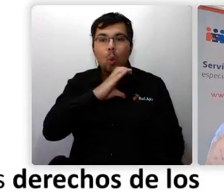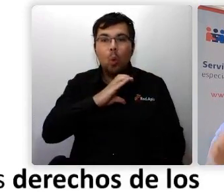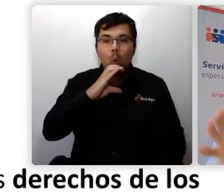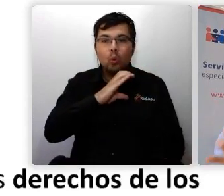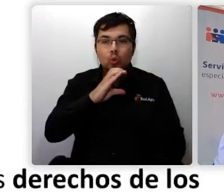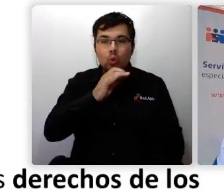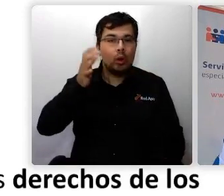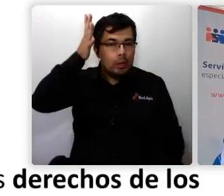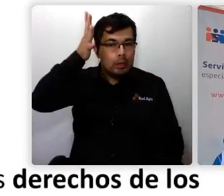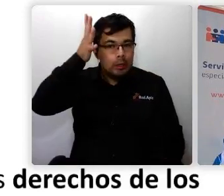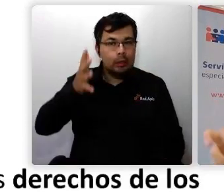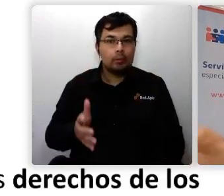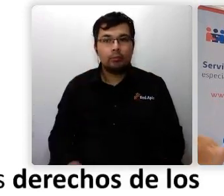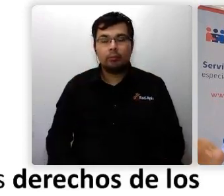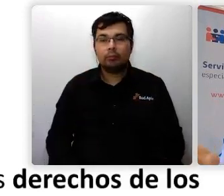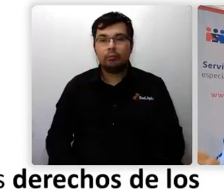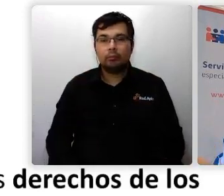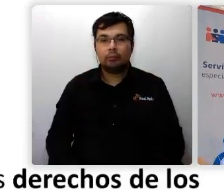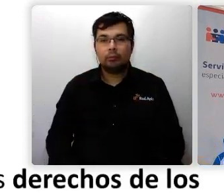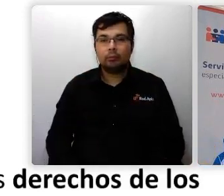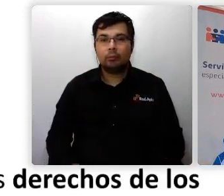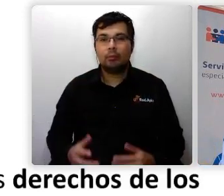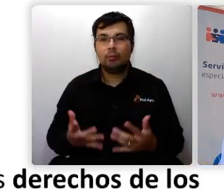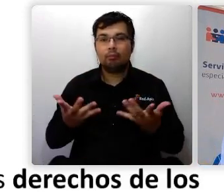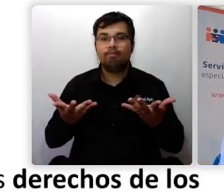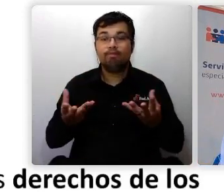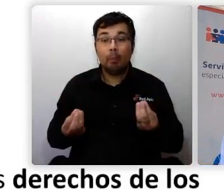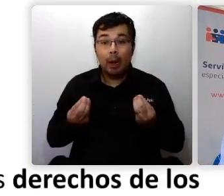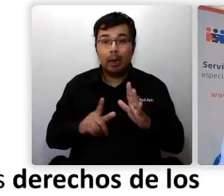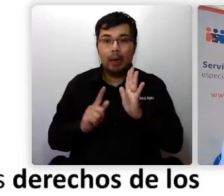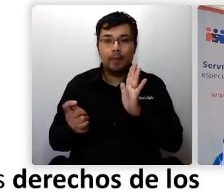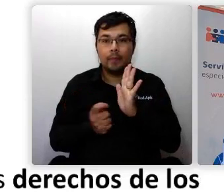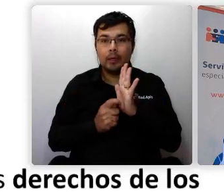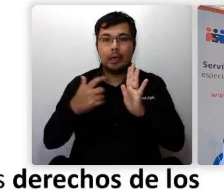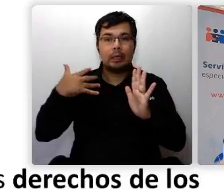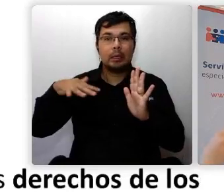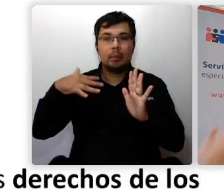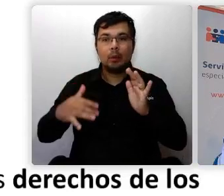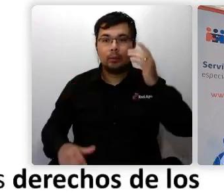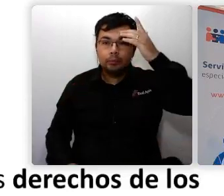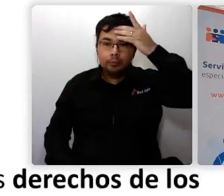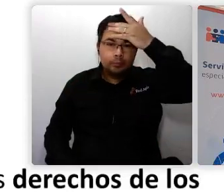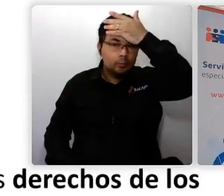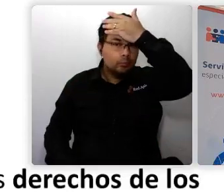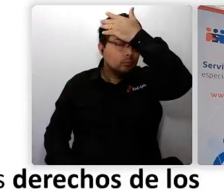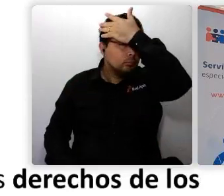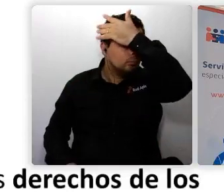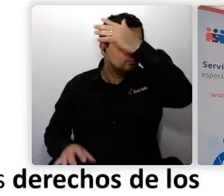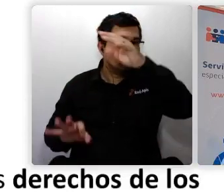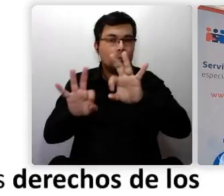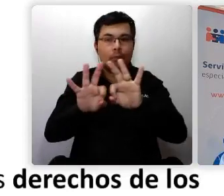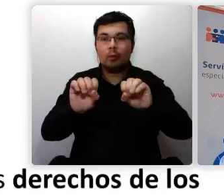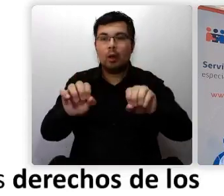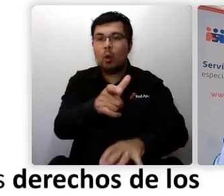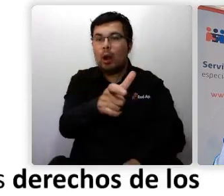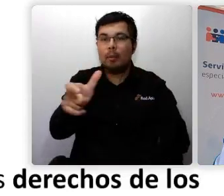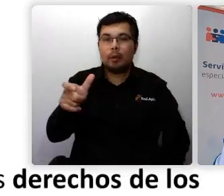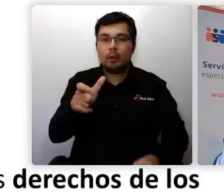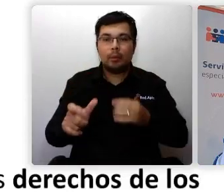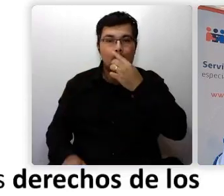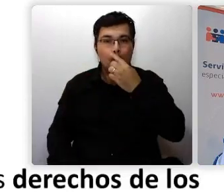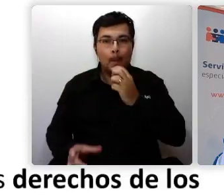que las fechas sean importantes para educar a las personas. No solamente